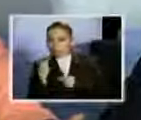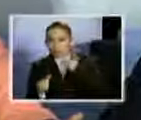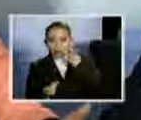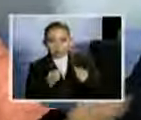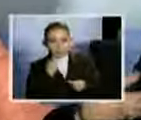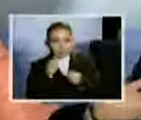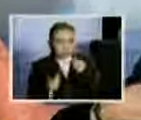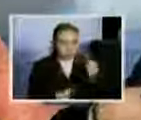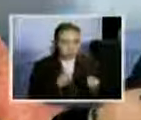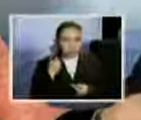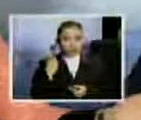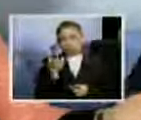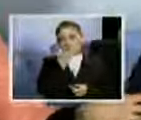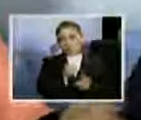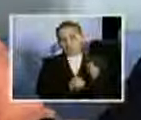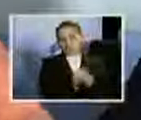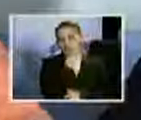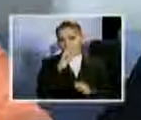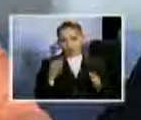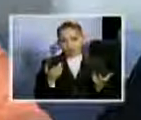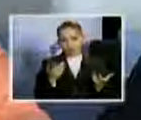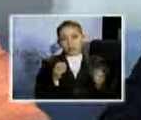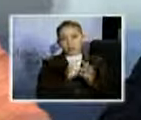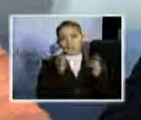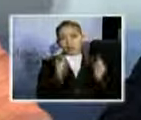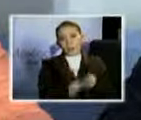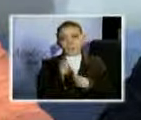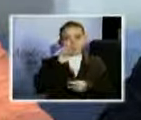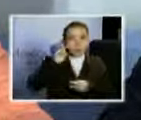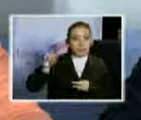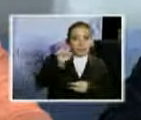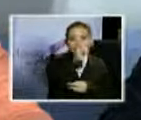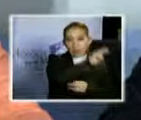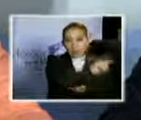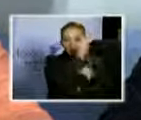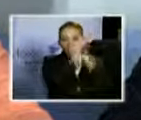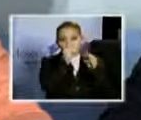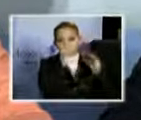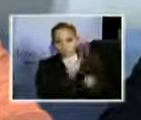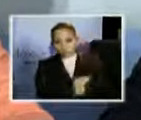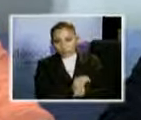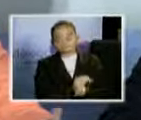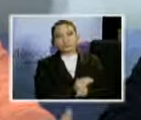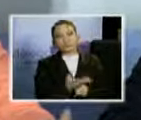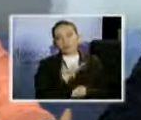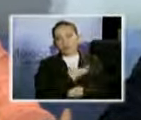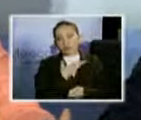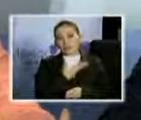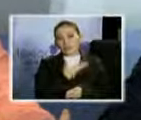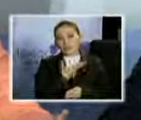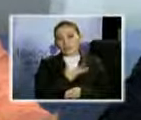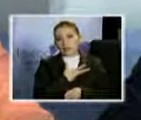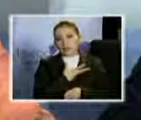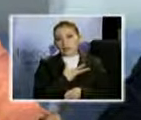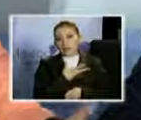de estos nuevos fenómenos que estamos viendo por el mundo, tiene algo que